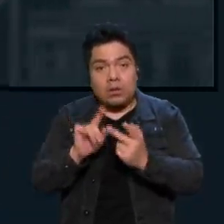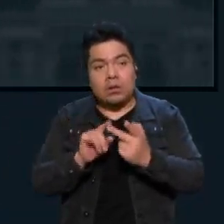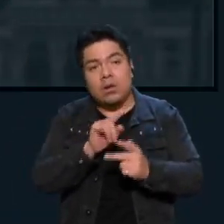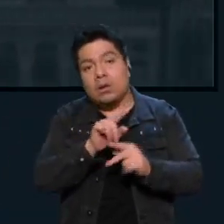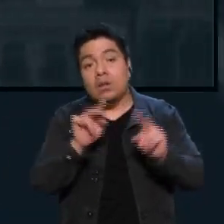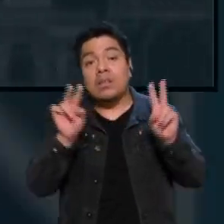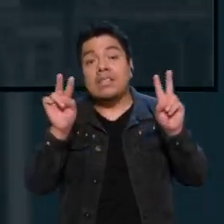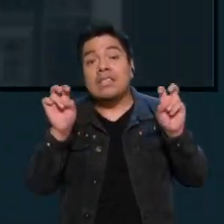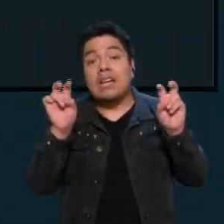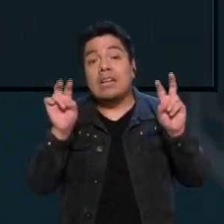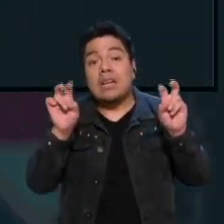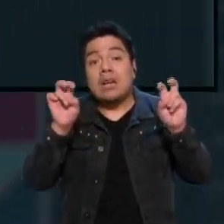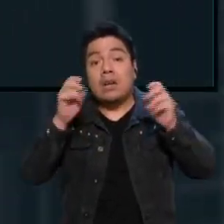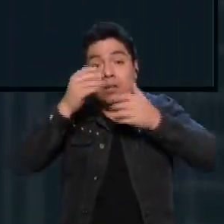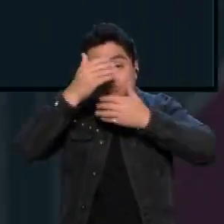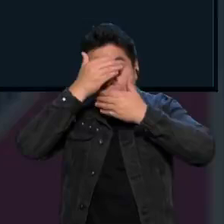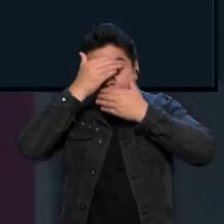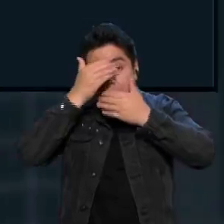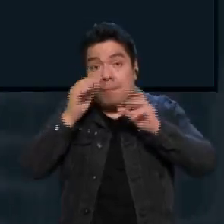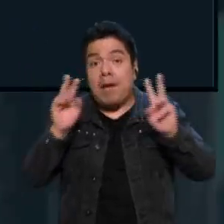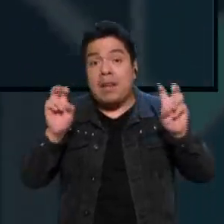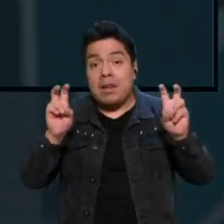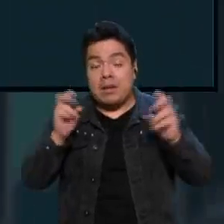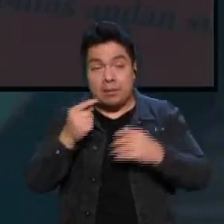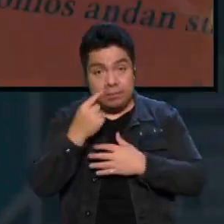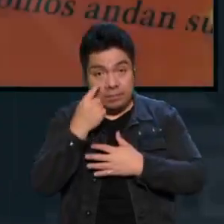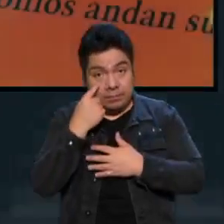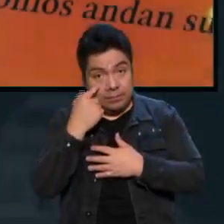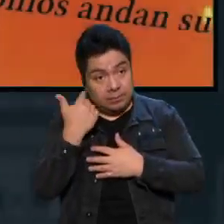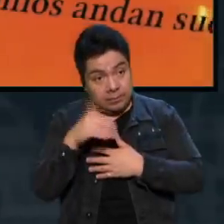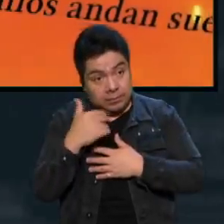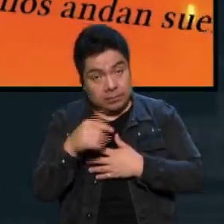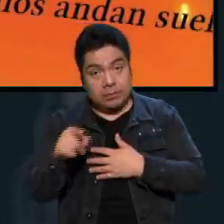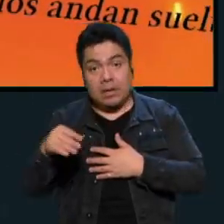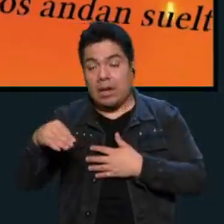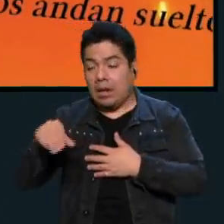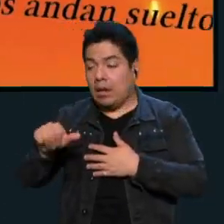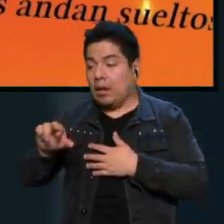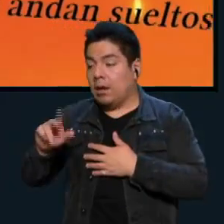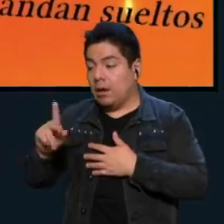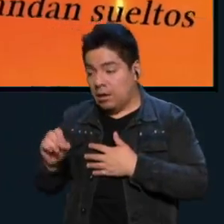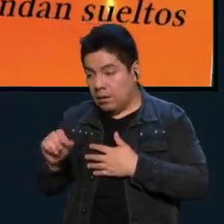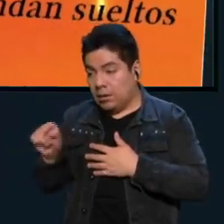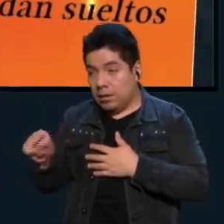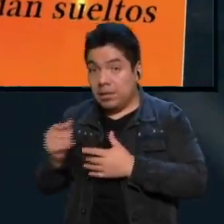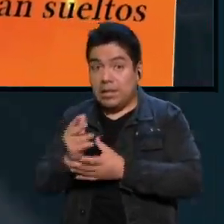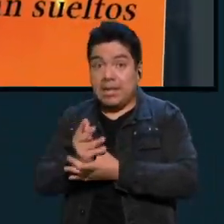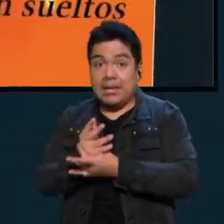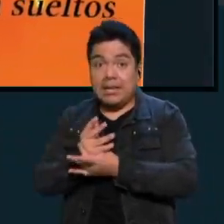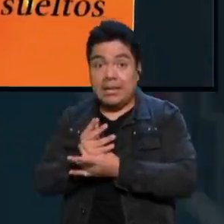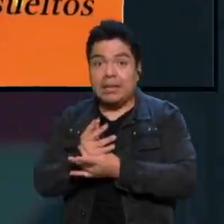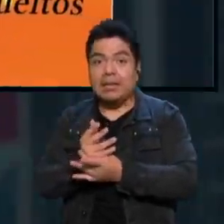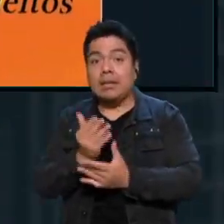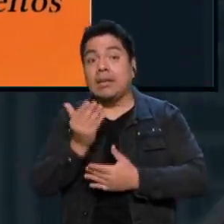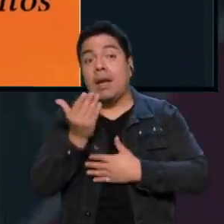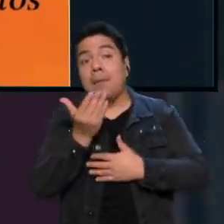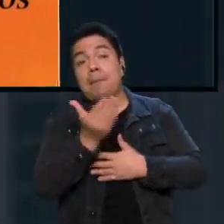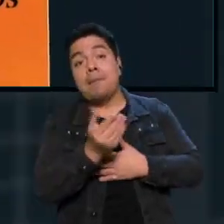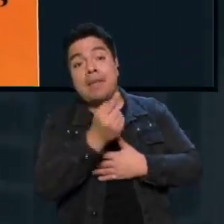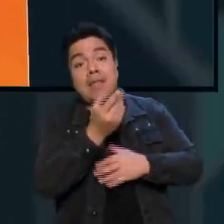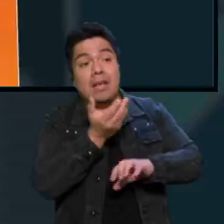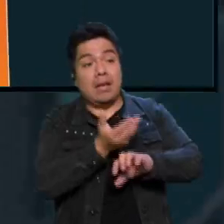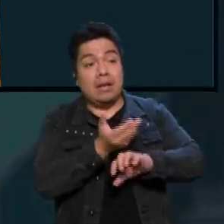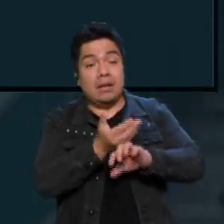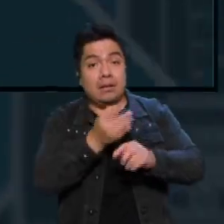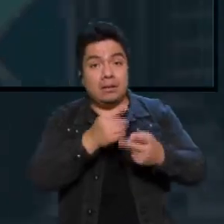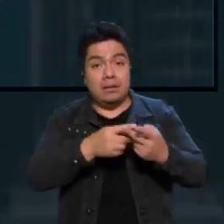el pretexto de que eso es terrorismo. Ojo, es lo que dice Marco Cortés ahora, ¿no? Él está pidiendo que haya eso. Y